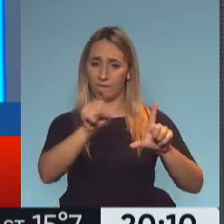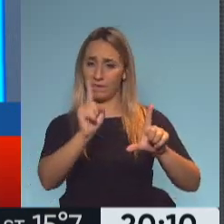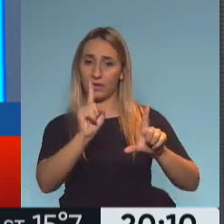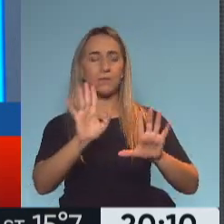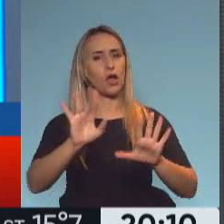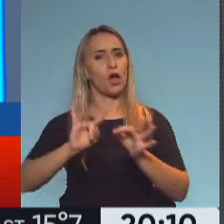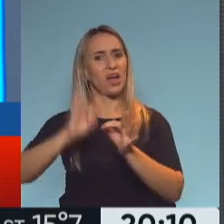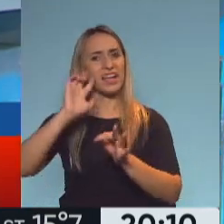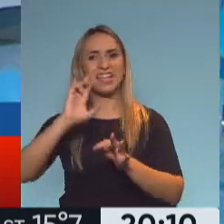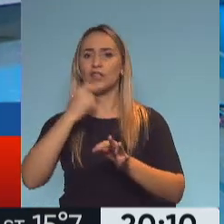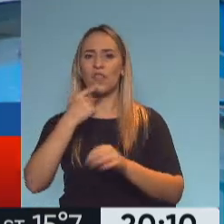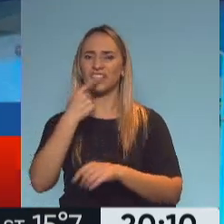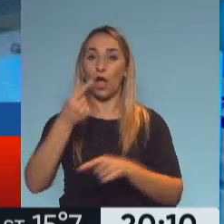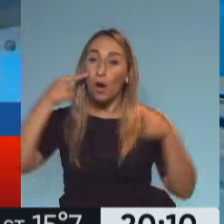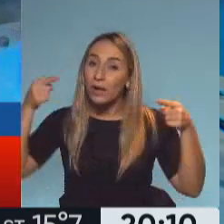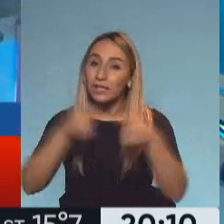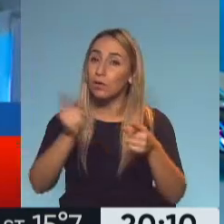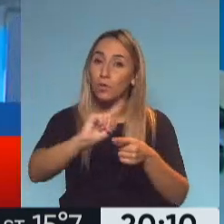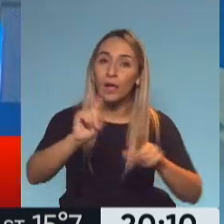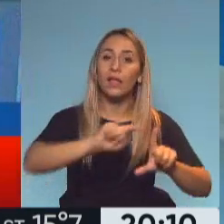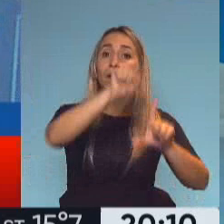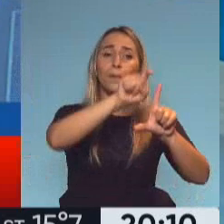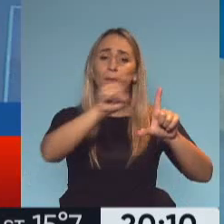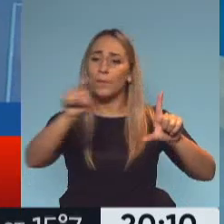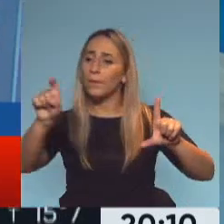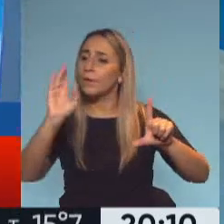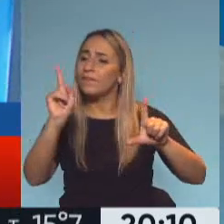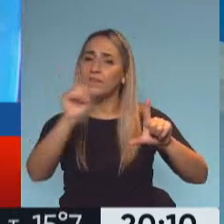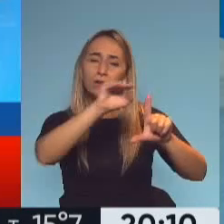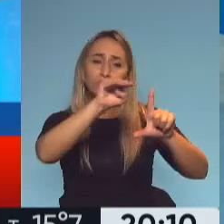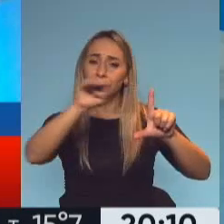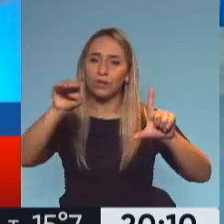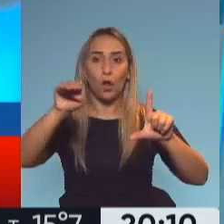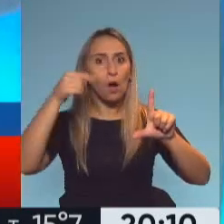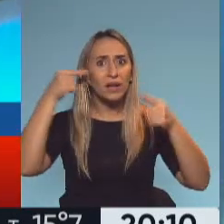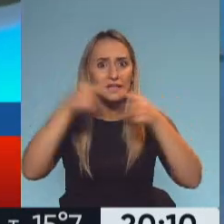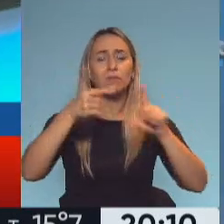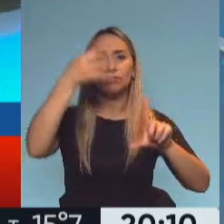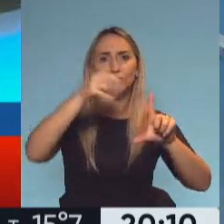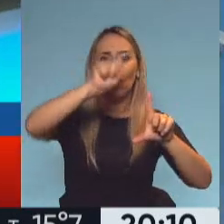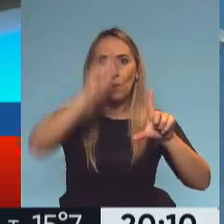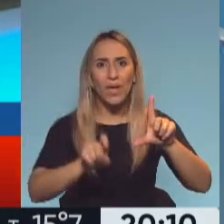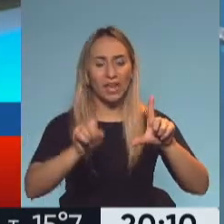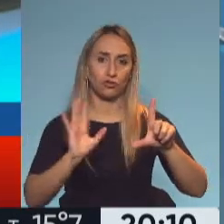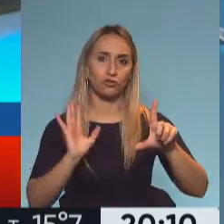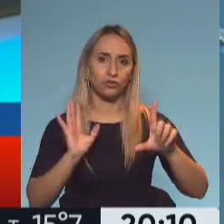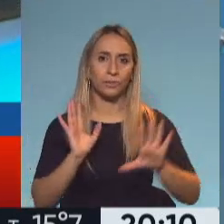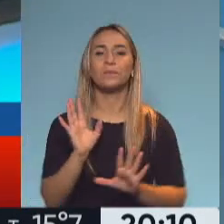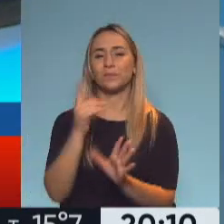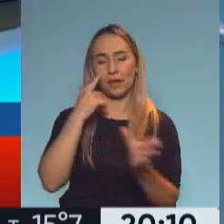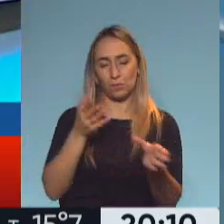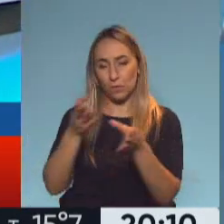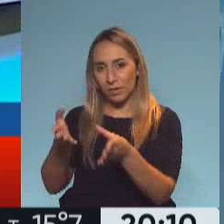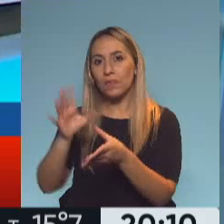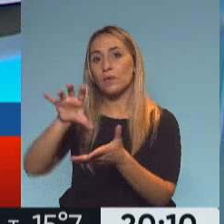es amesetar la cantidad, sino que bajen, básicamente. Hoy alguien que estuvo en la reunión de gabinete de la Ciudad de Buenos Aires, ahora pasamos a la provincia, me